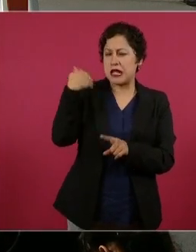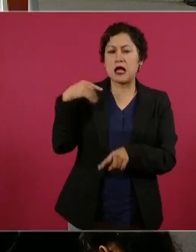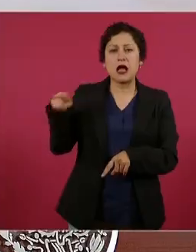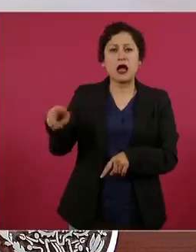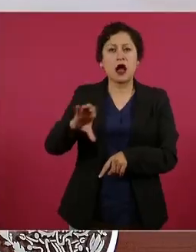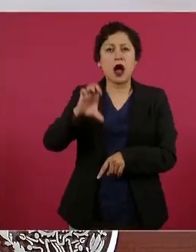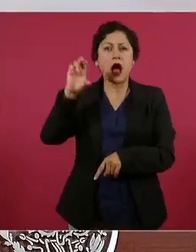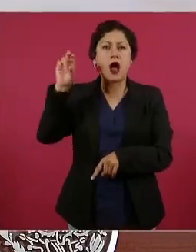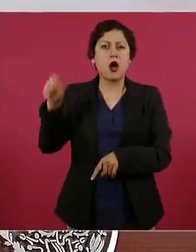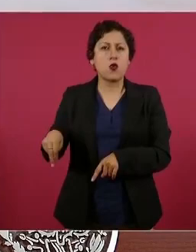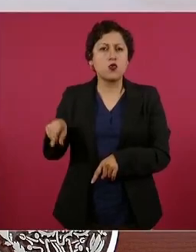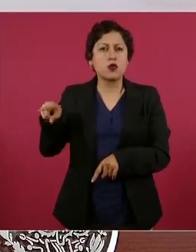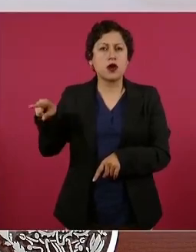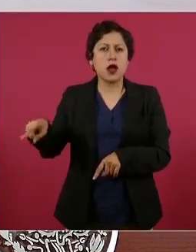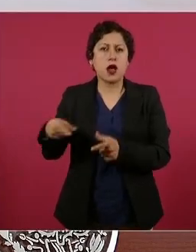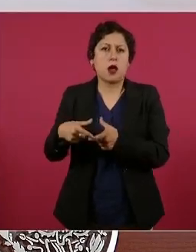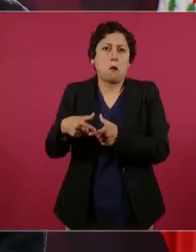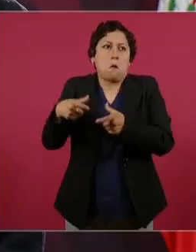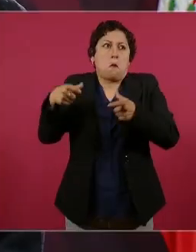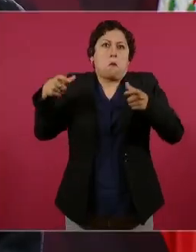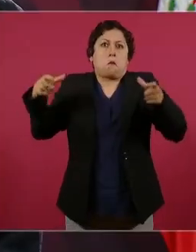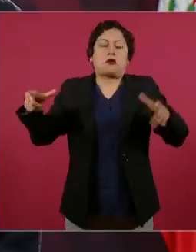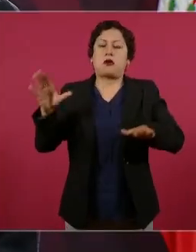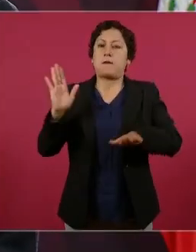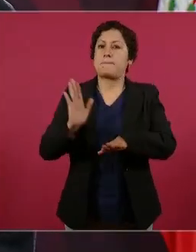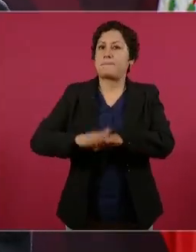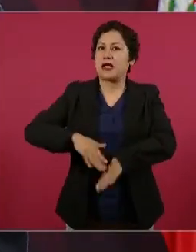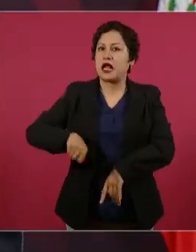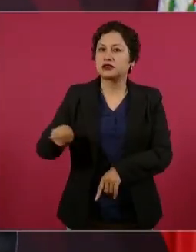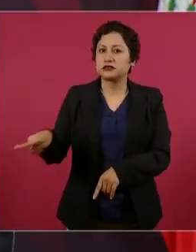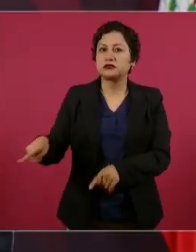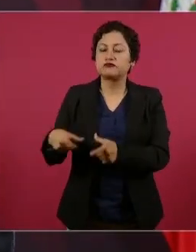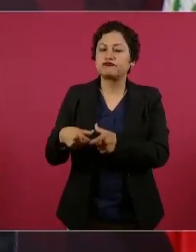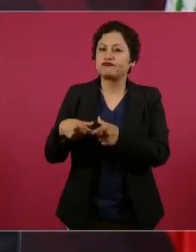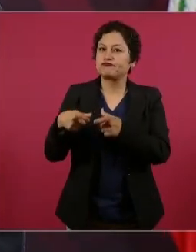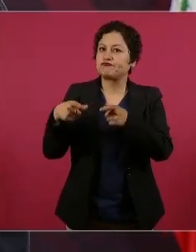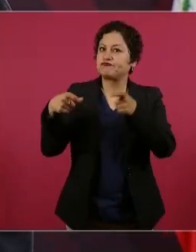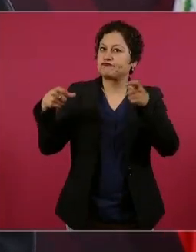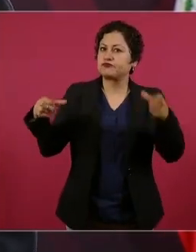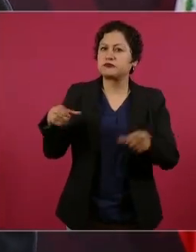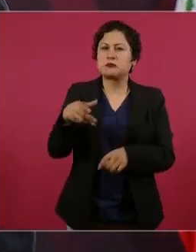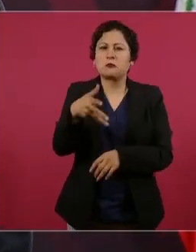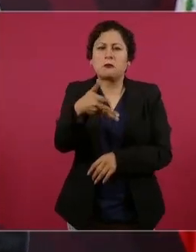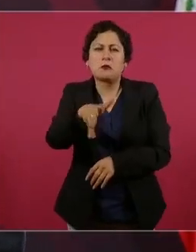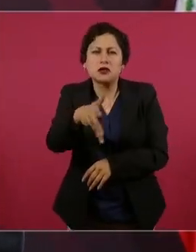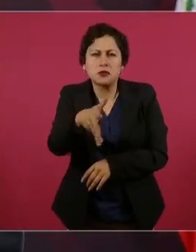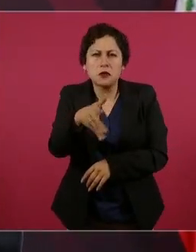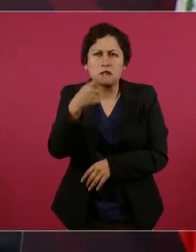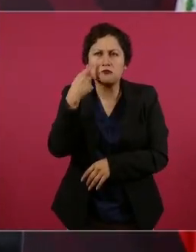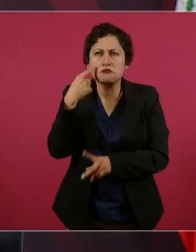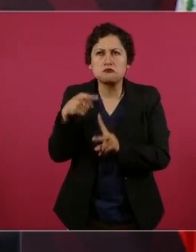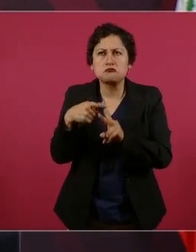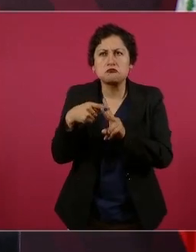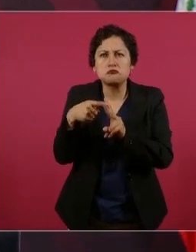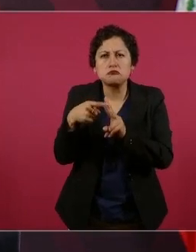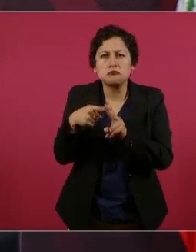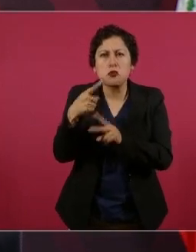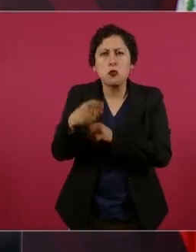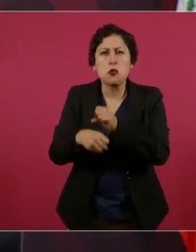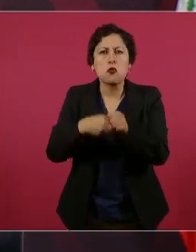crecía Cancún a una tasa promedio anual del